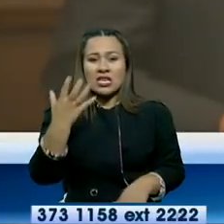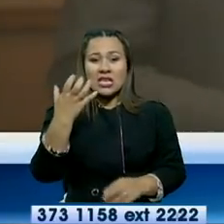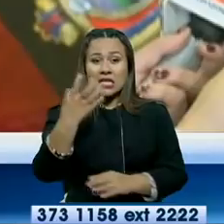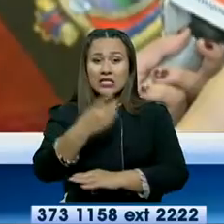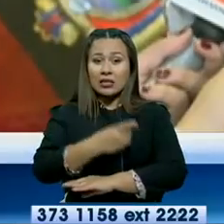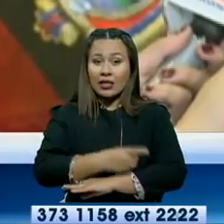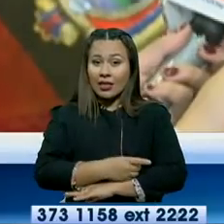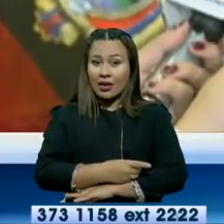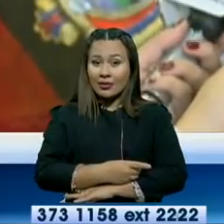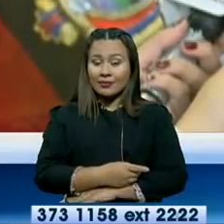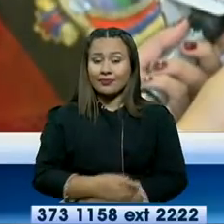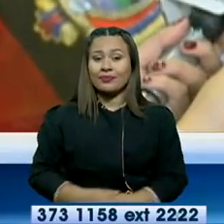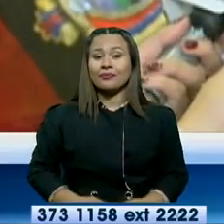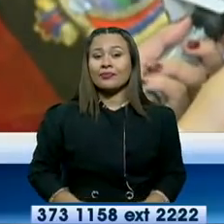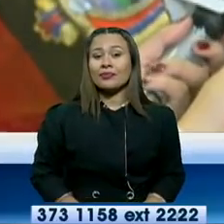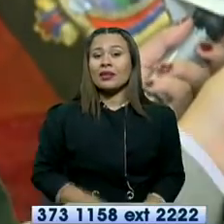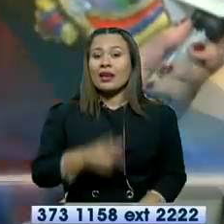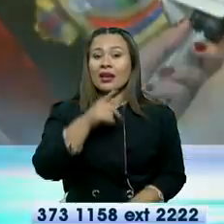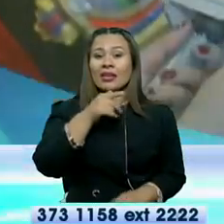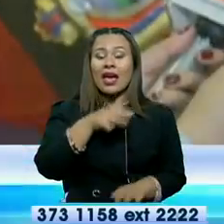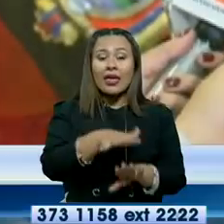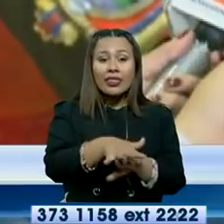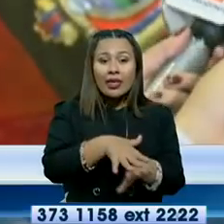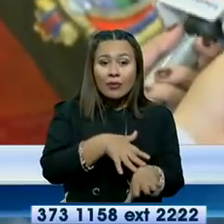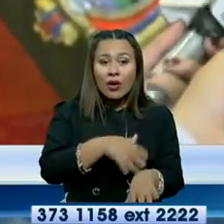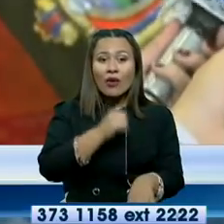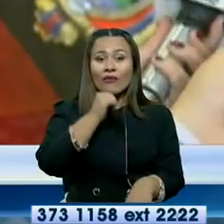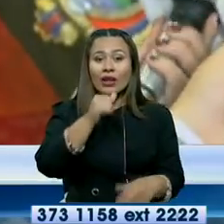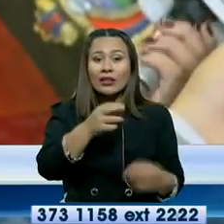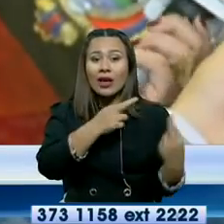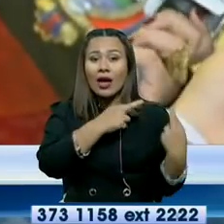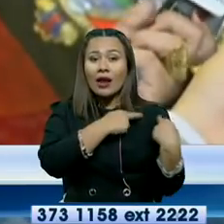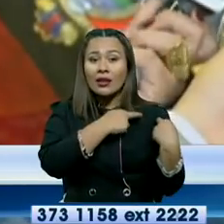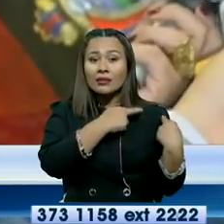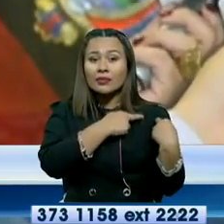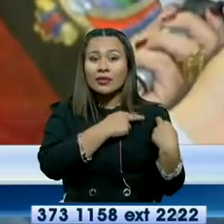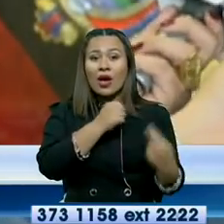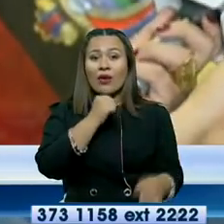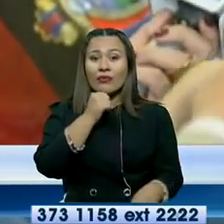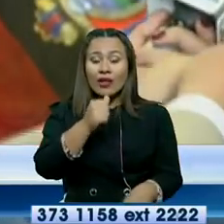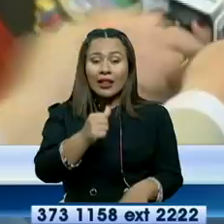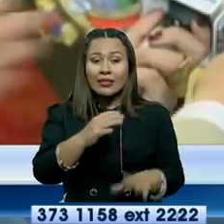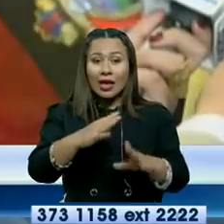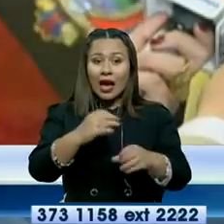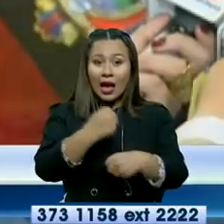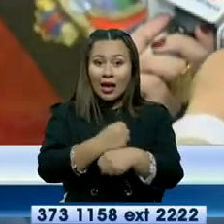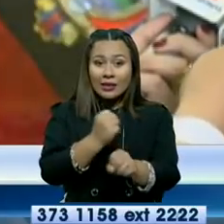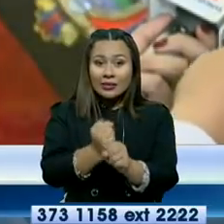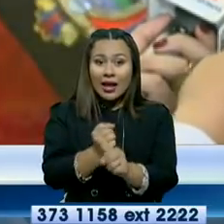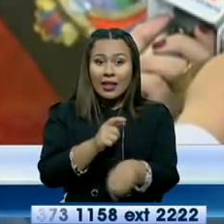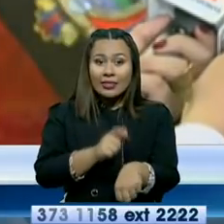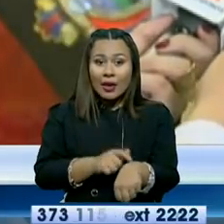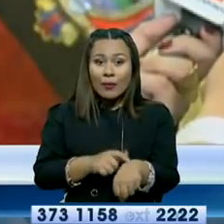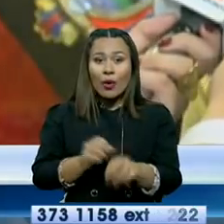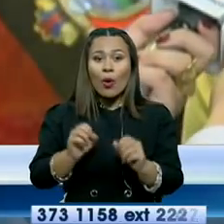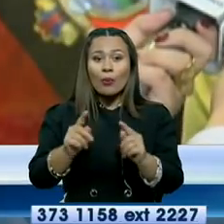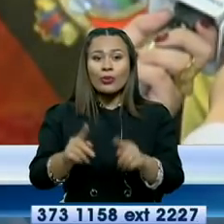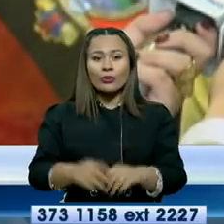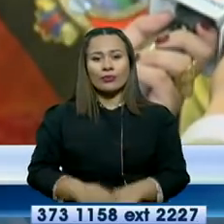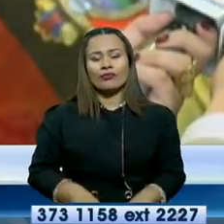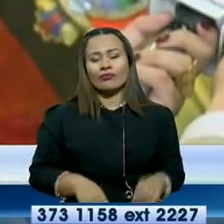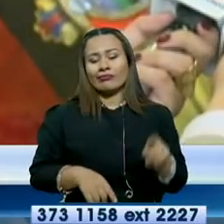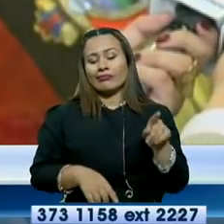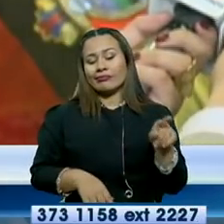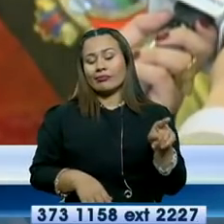días. Pero quienes se demoraron, quienes no asumieron la responsabilidad de hacerlo a tiempo y con oportunidad, tienen